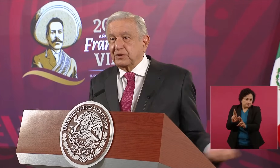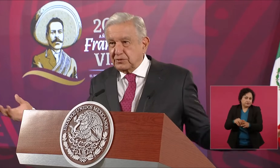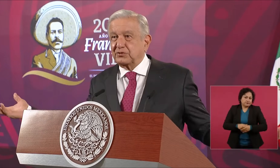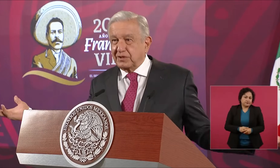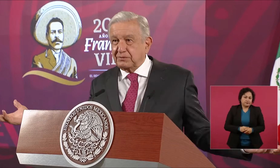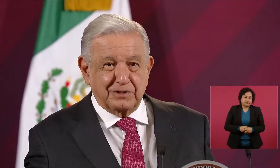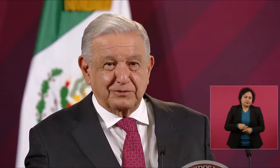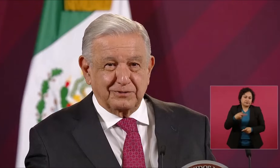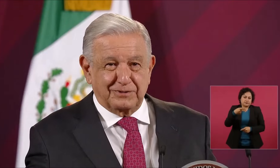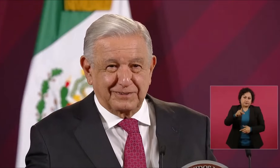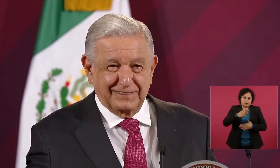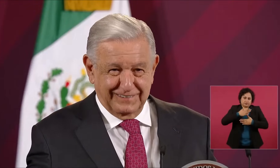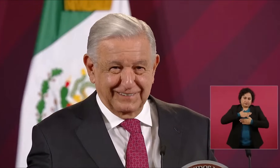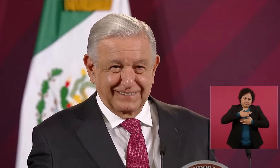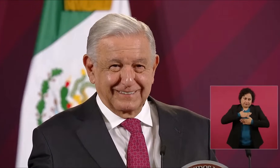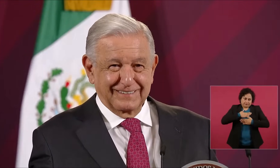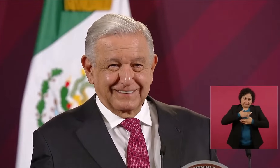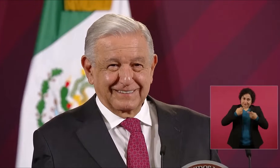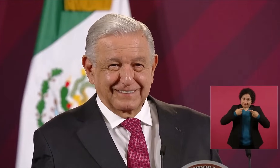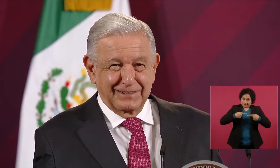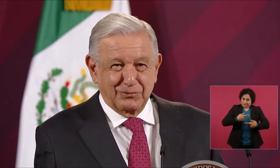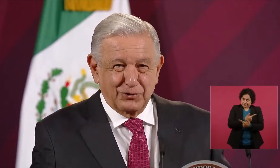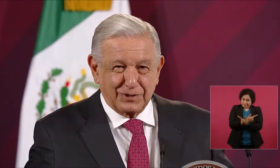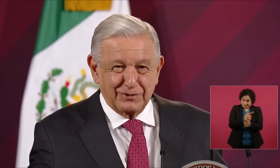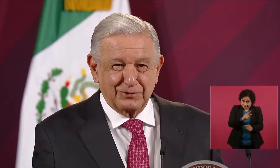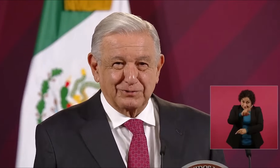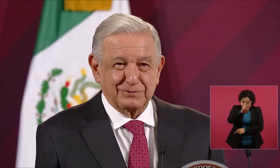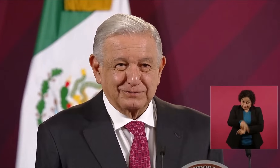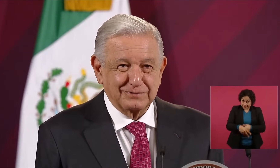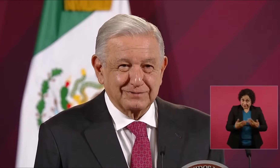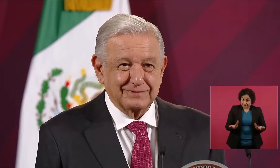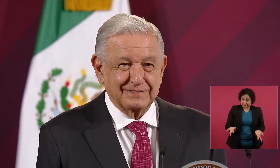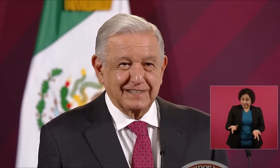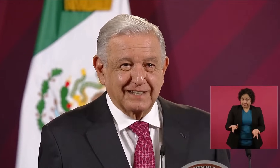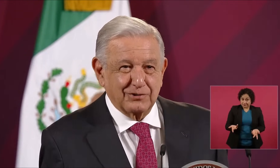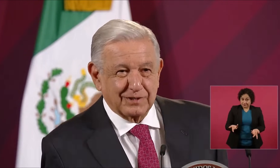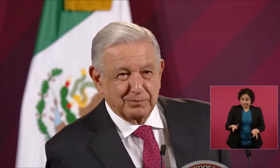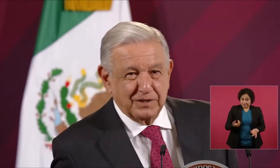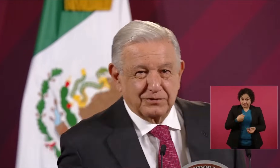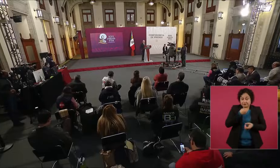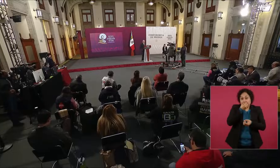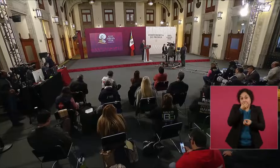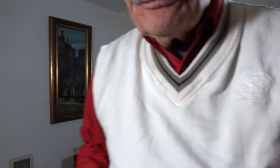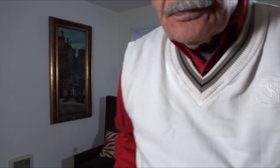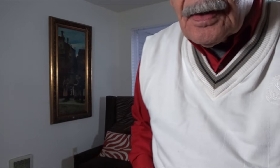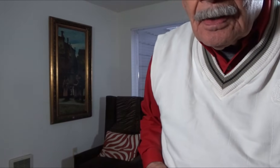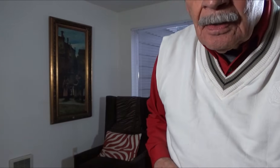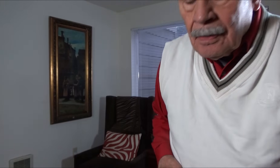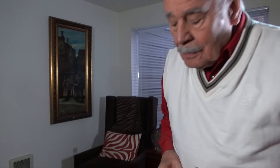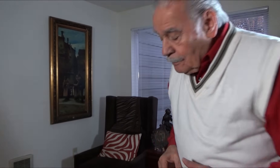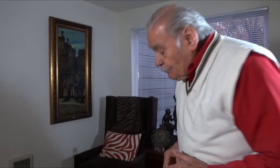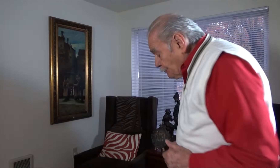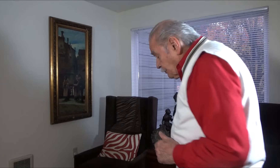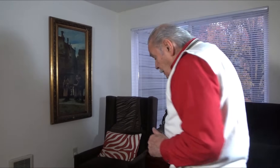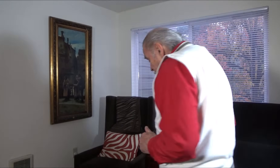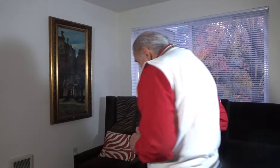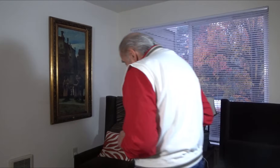pues yo también soy libre, ¿no? De modo que no diga lo que pienso.